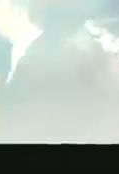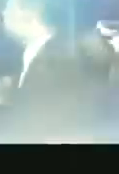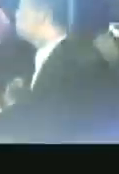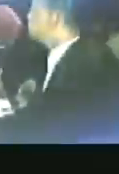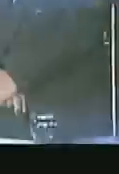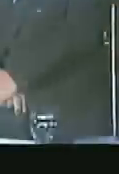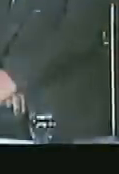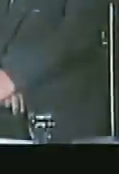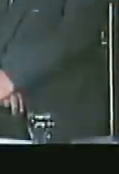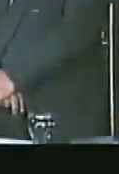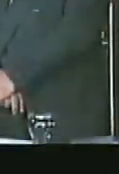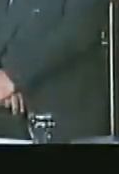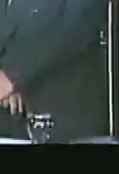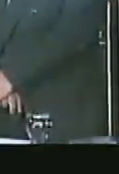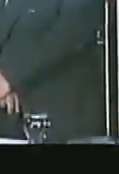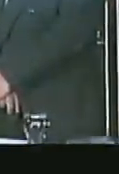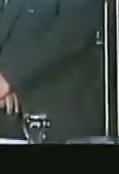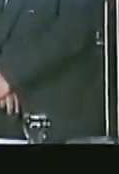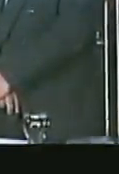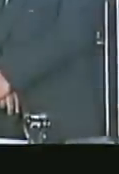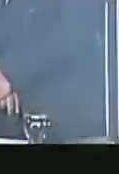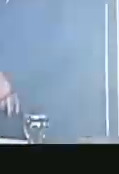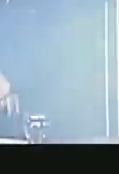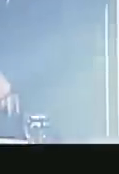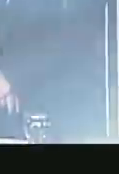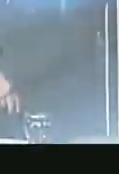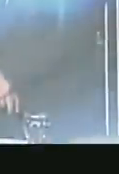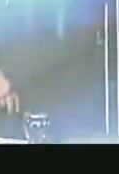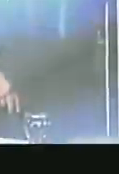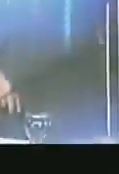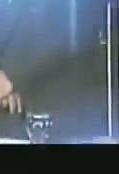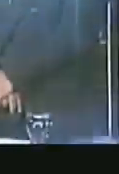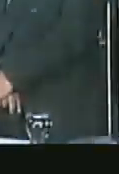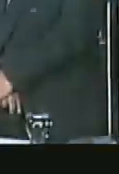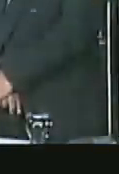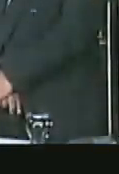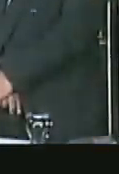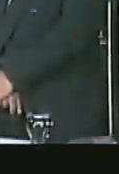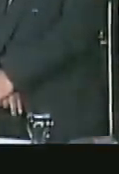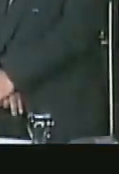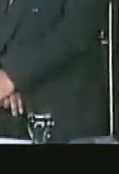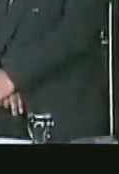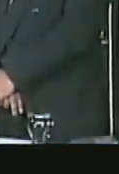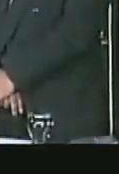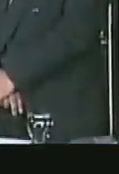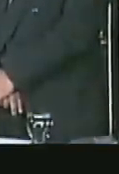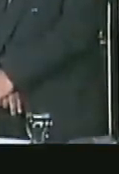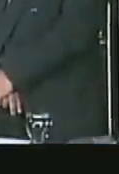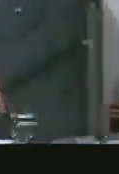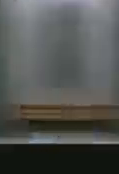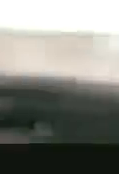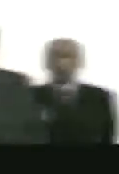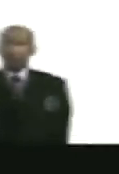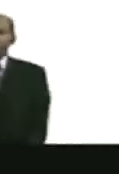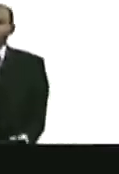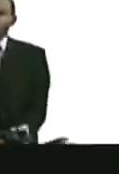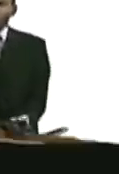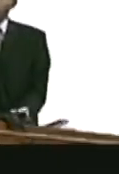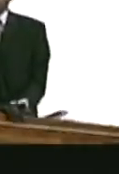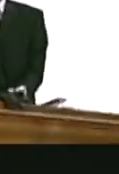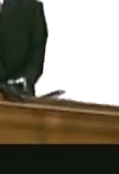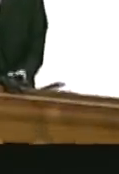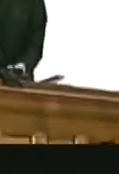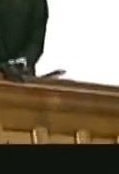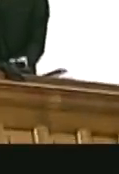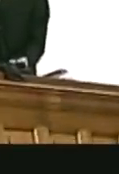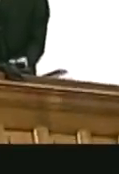que juntos no hayamos enterrado de verdad este viejo tiempo, esta Cuarta República y hayamos dado luz a